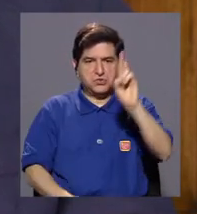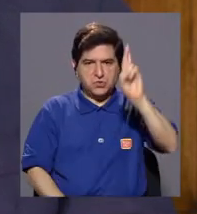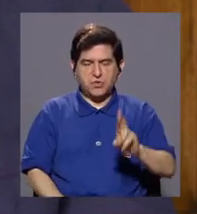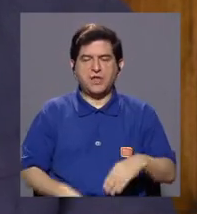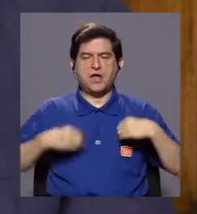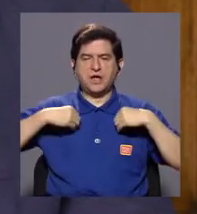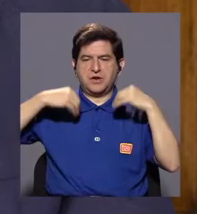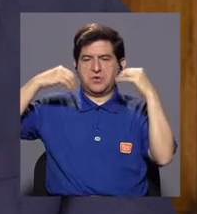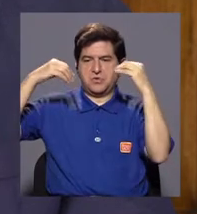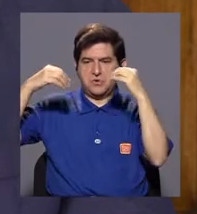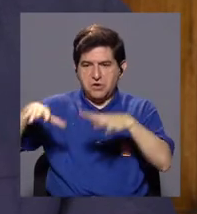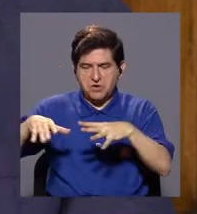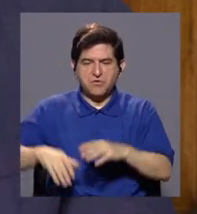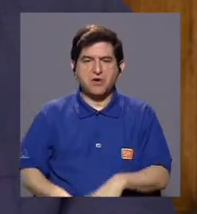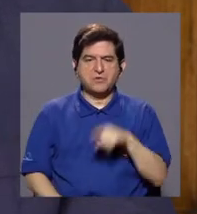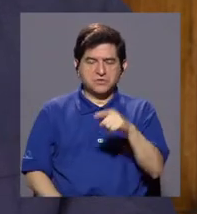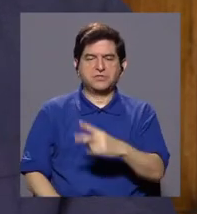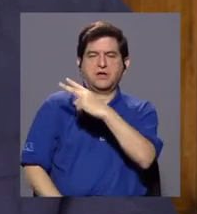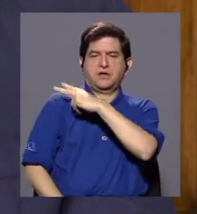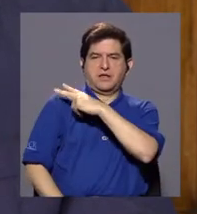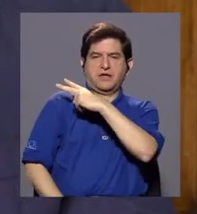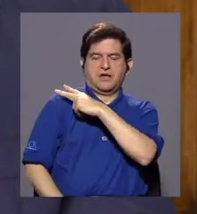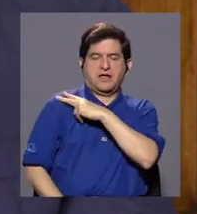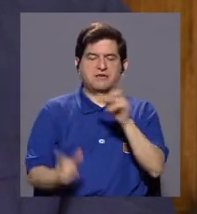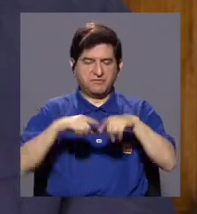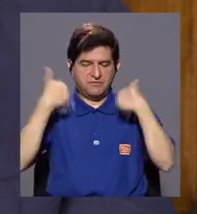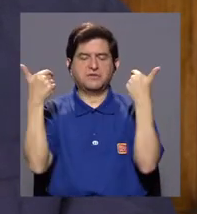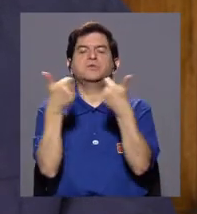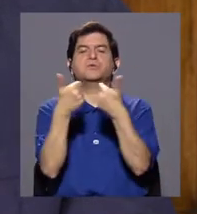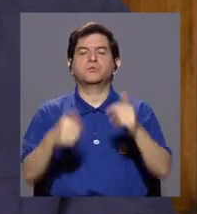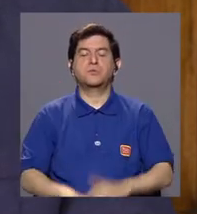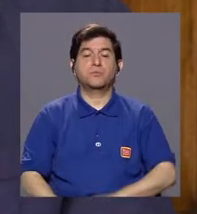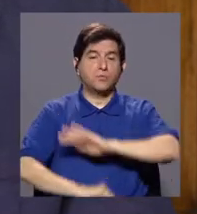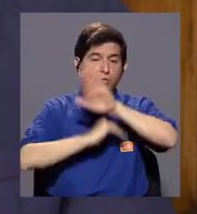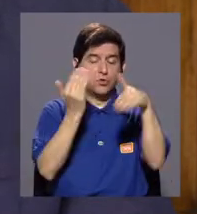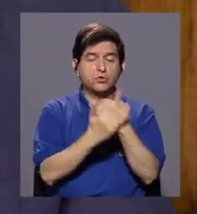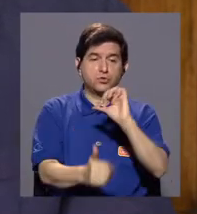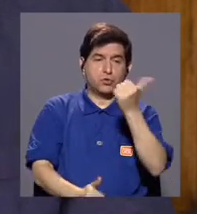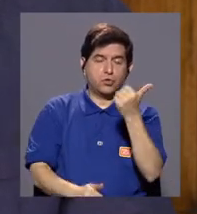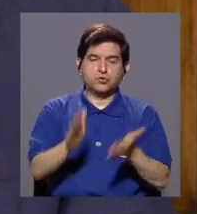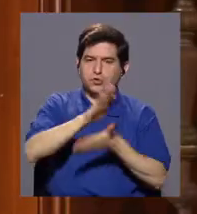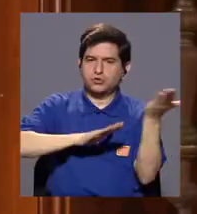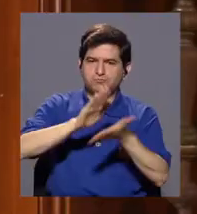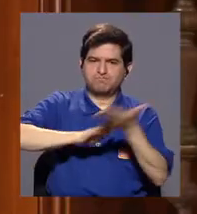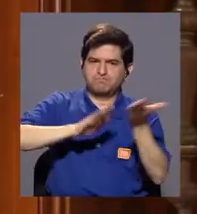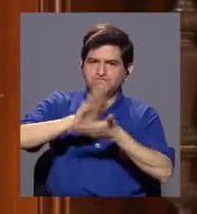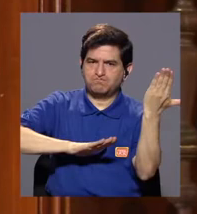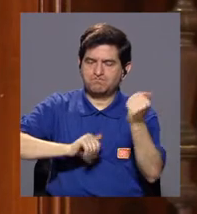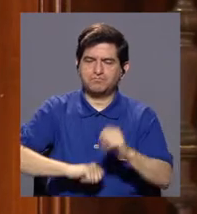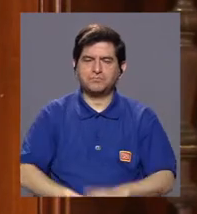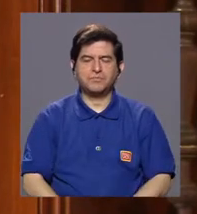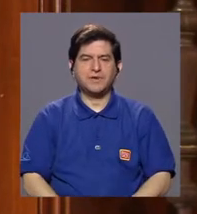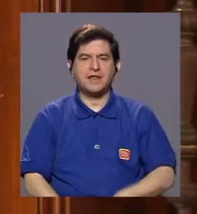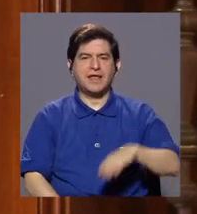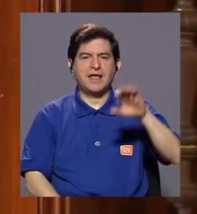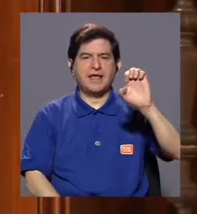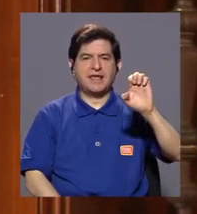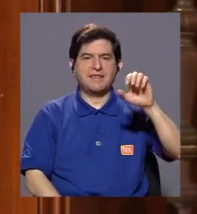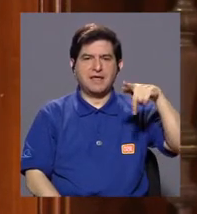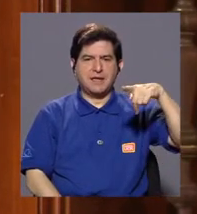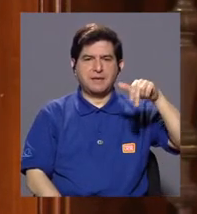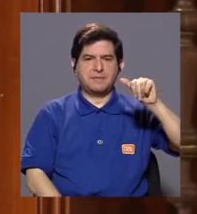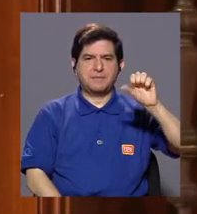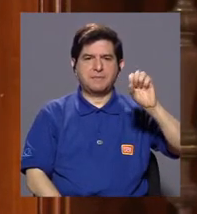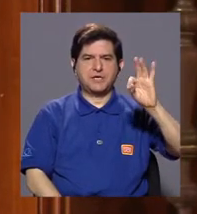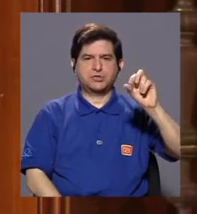que renunció a ser comandante de la contra. Todos los demás tuvieron que salir. Edén Pastora era